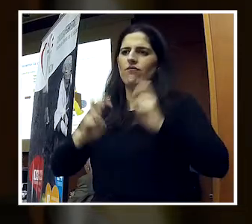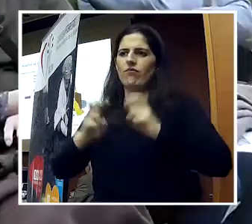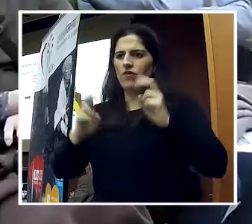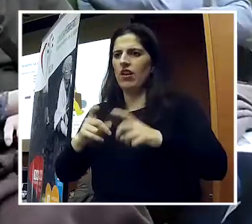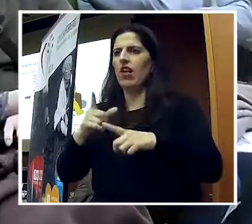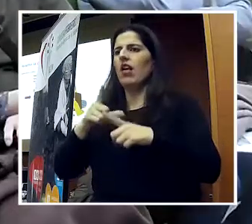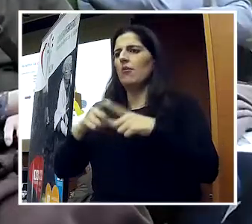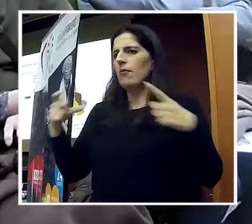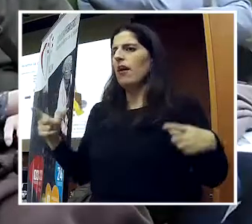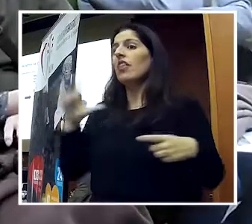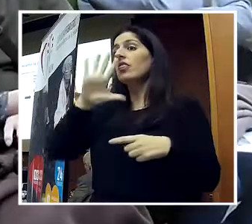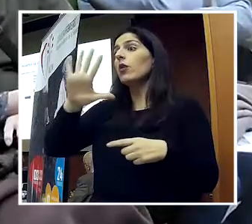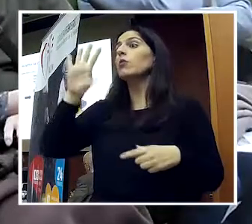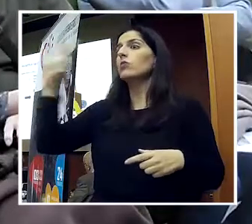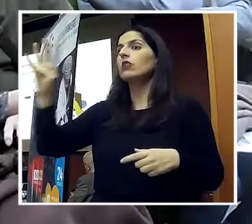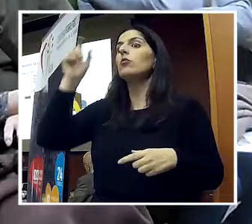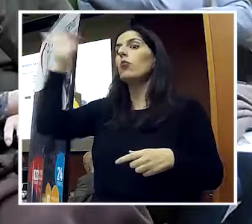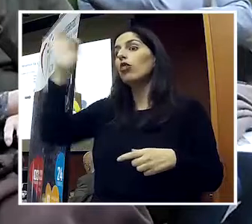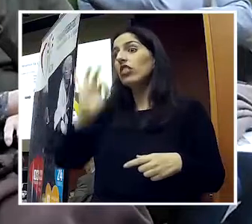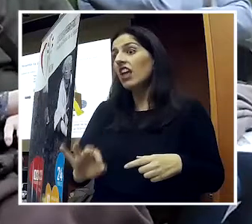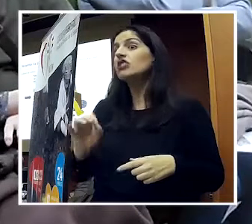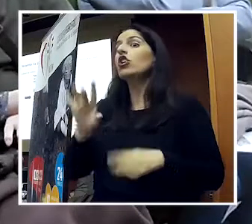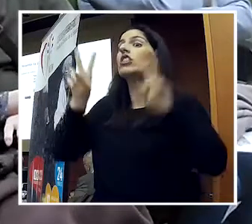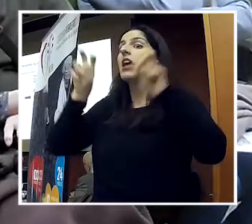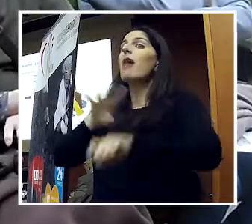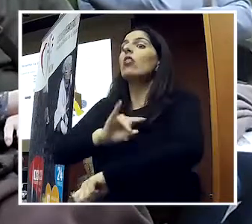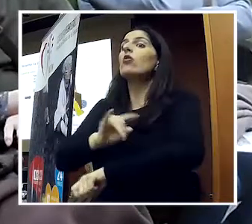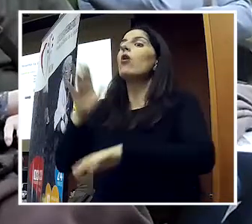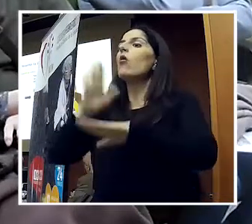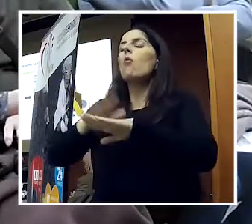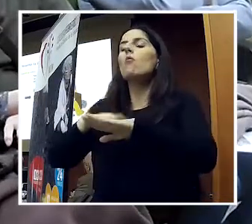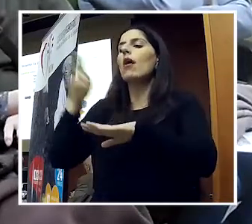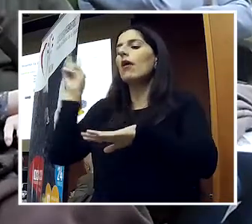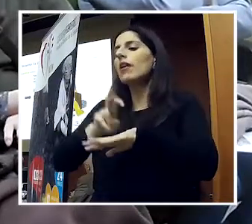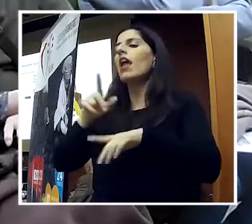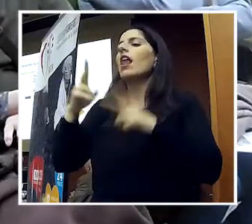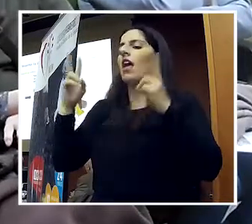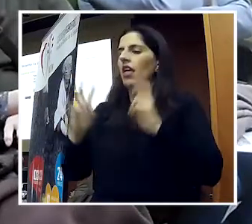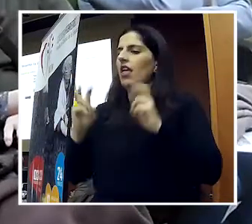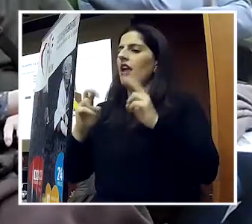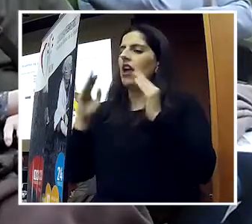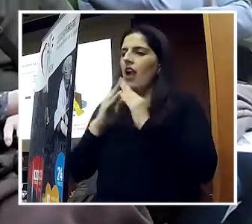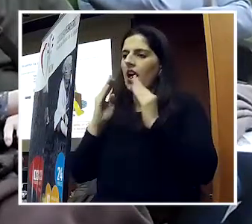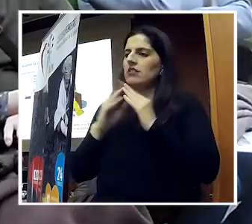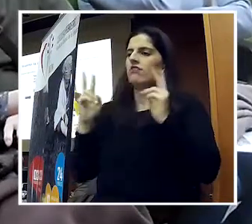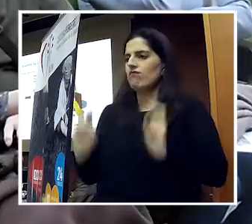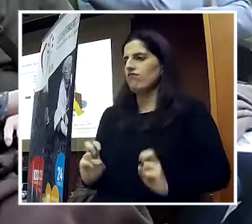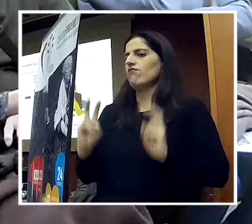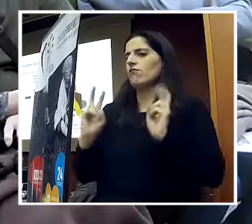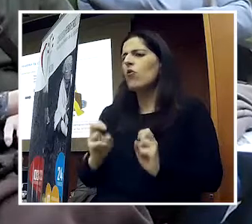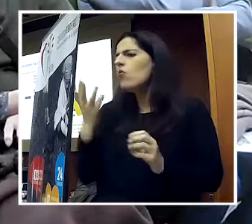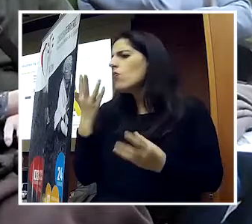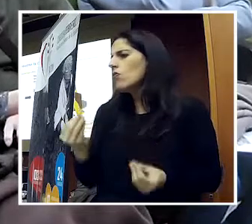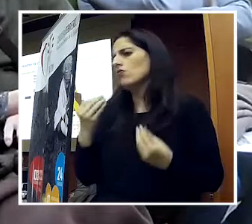los casos de diabetes se explican por el sedentarismo. Y el sedentarismo, como decía también el doctor Martín Ribó, no solamente